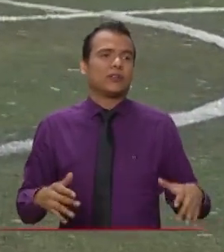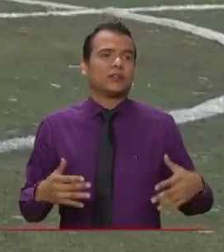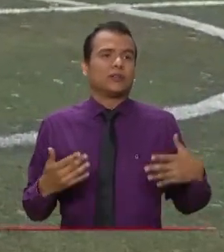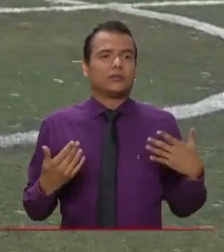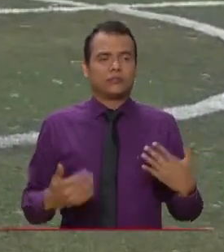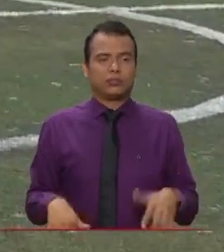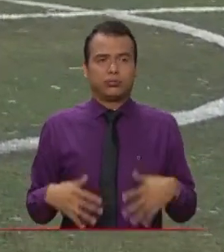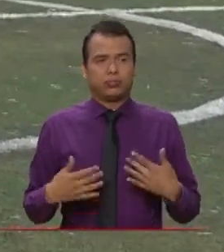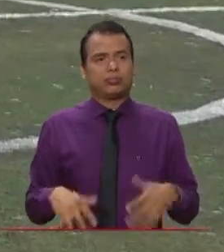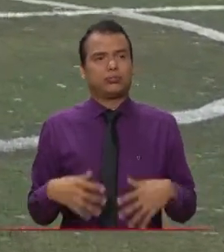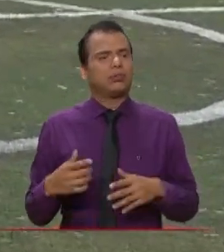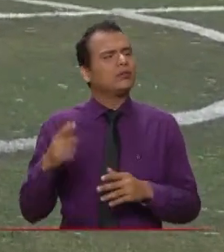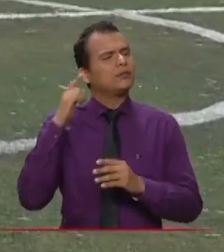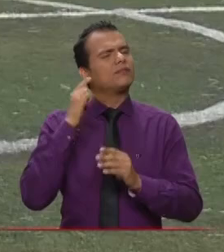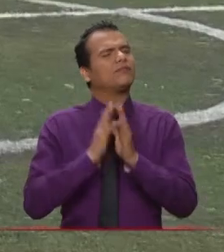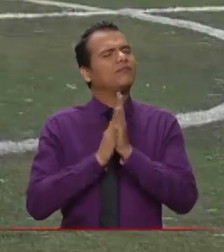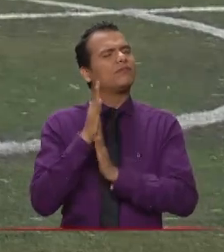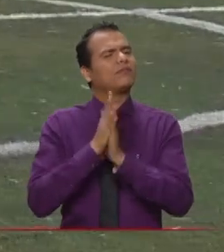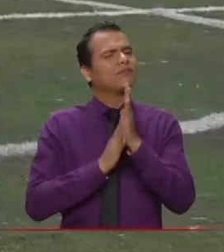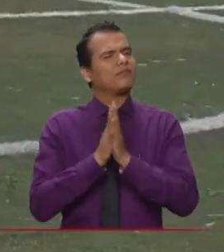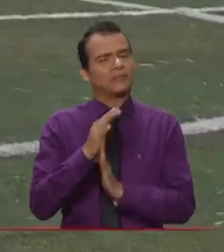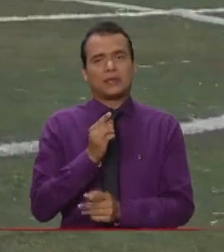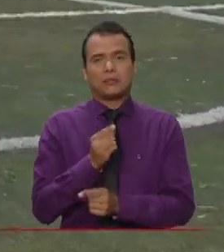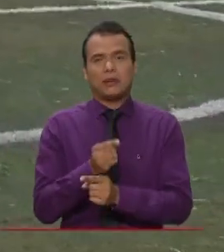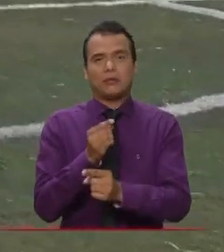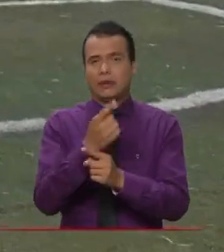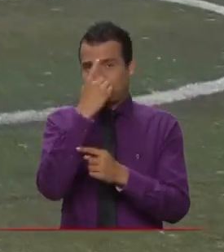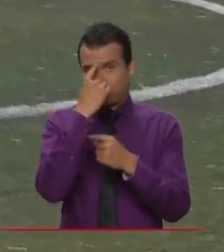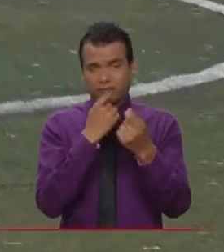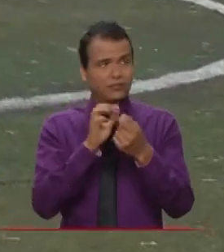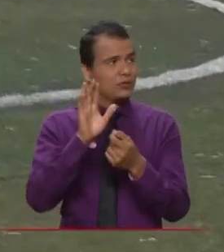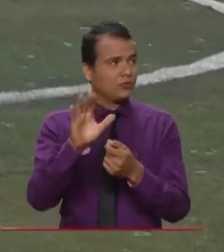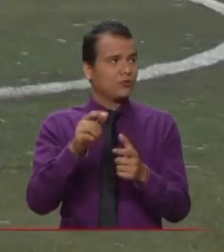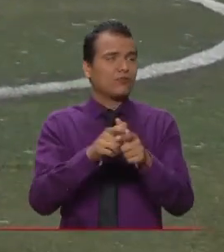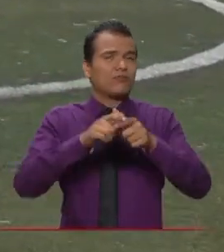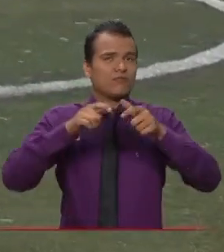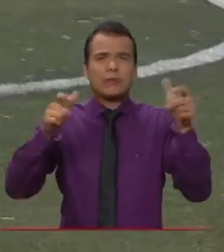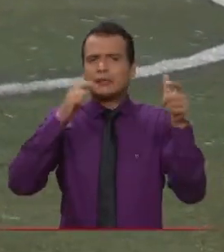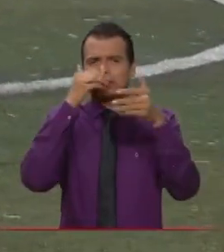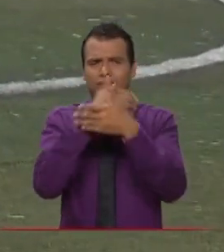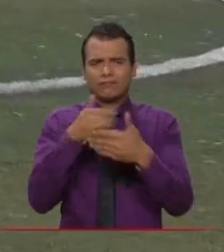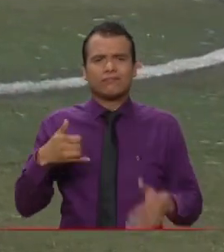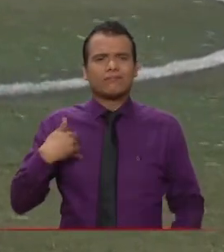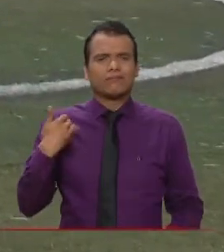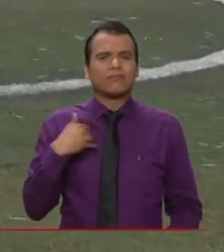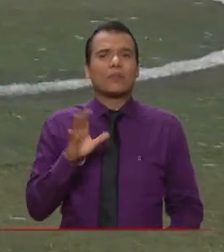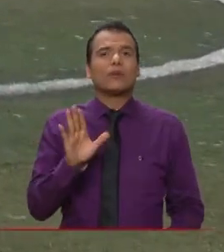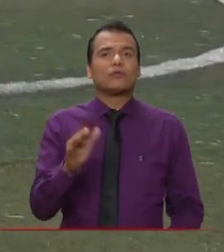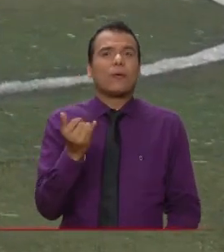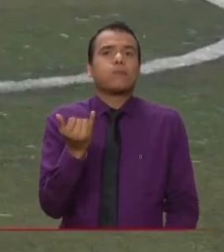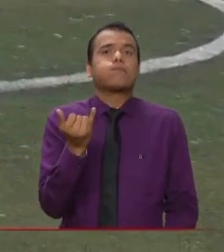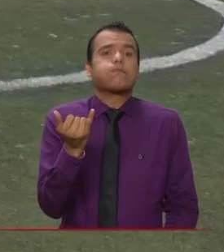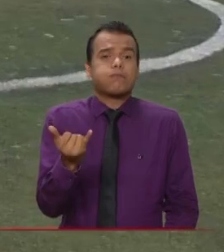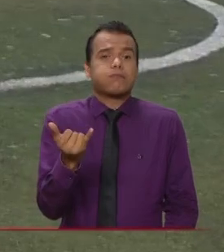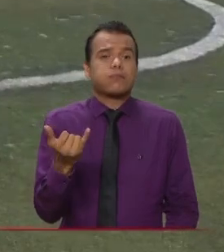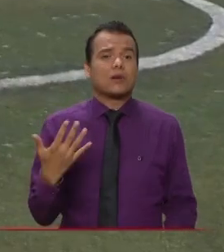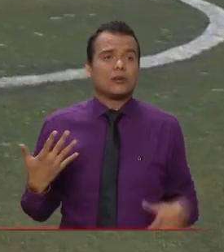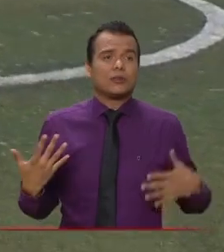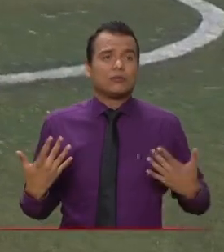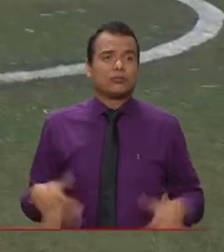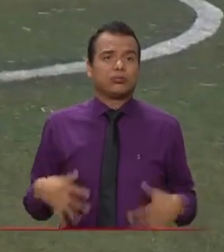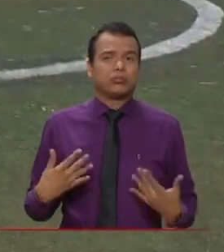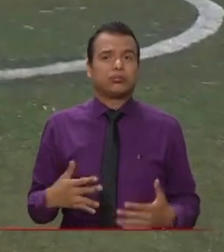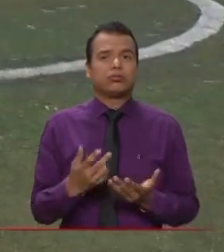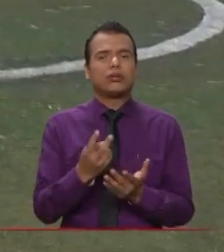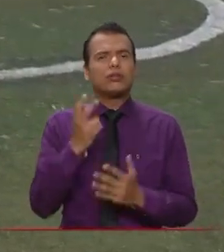acompañado de ilusiones y sueños, es lo que tienen muchos pequeños y jóvenes de cerca de 20 escuelas de fútbol